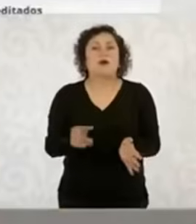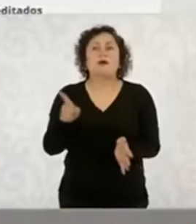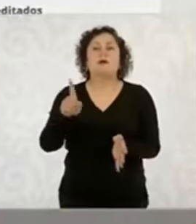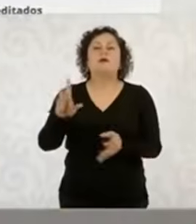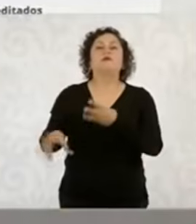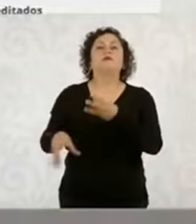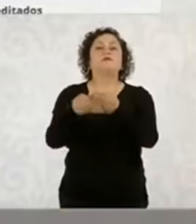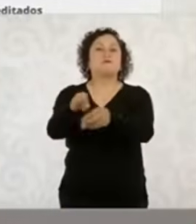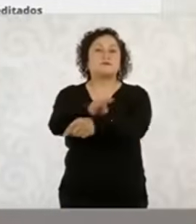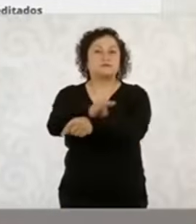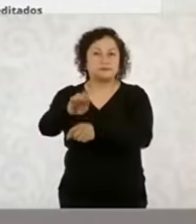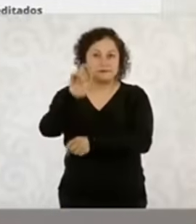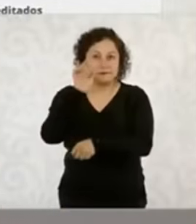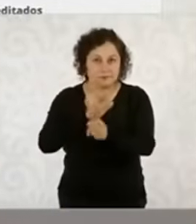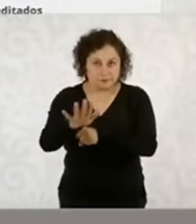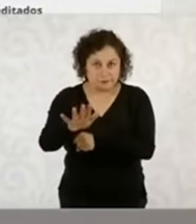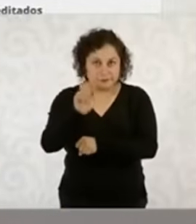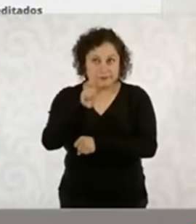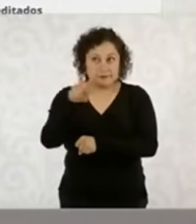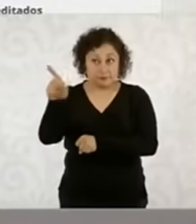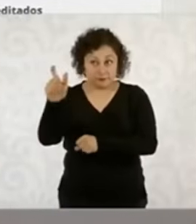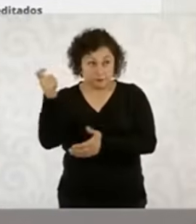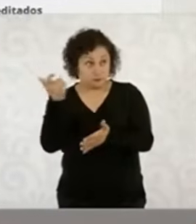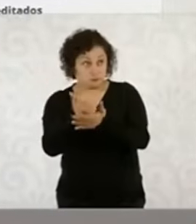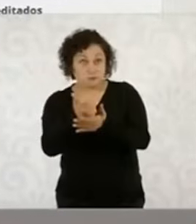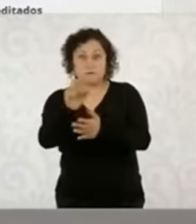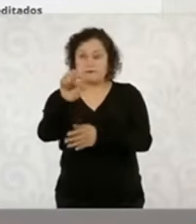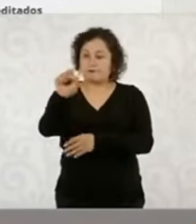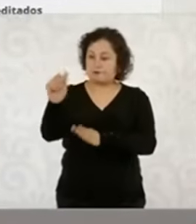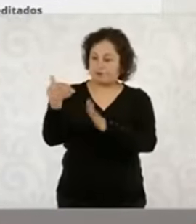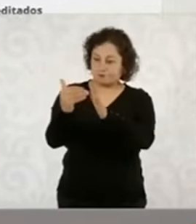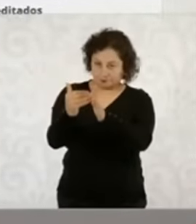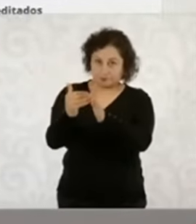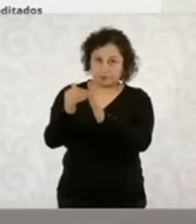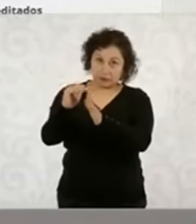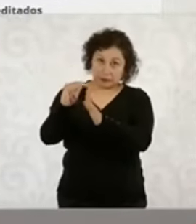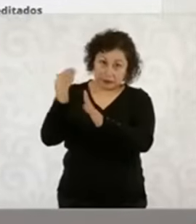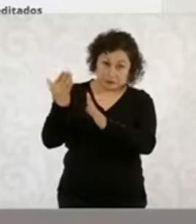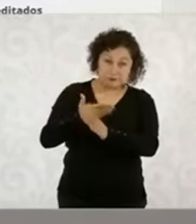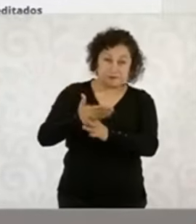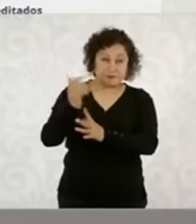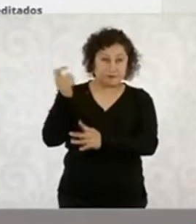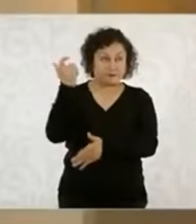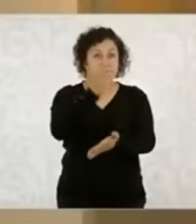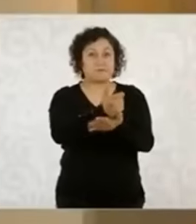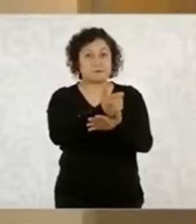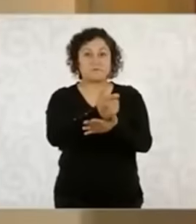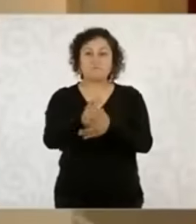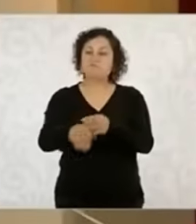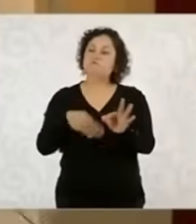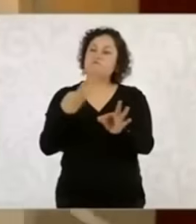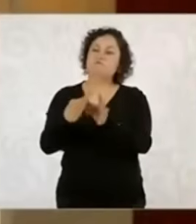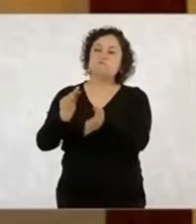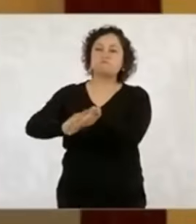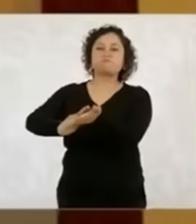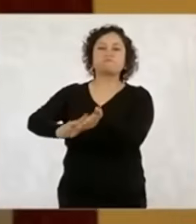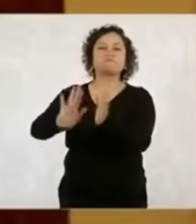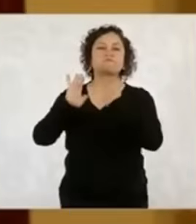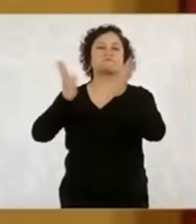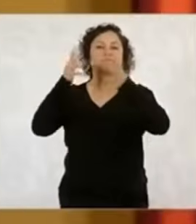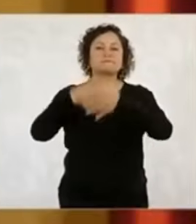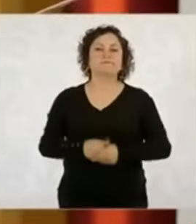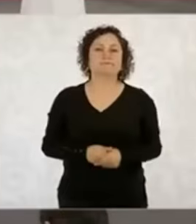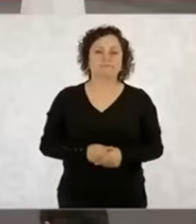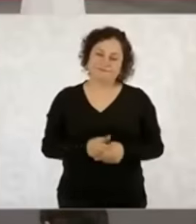Si pagan la mitad de los 60.000, ya pagan totalmente el crédito. Bueno, en esas